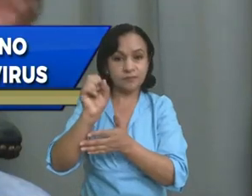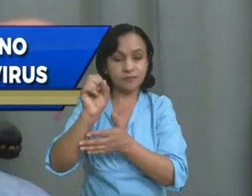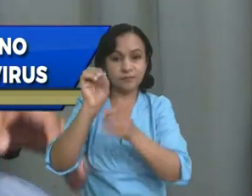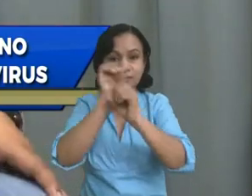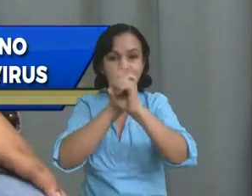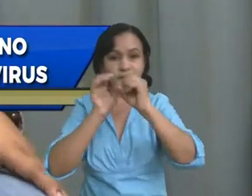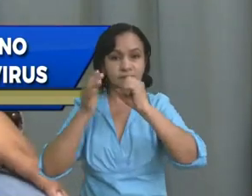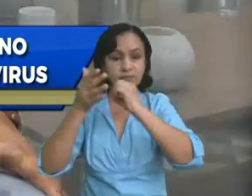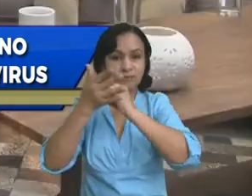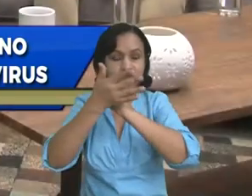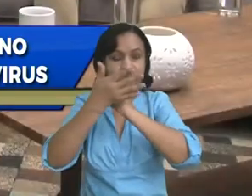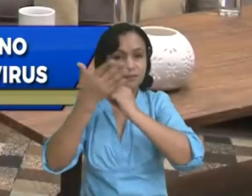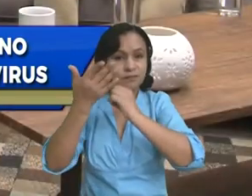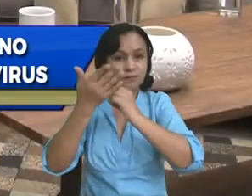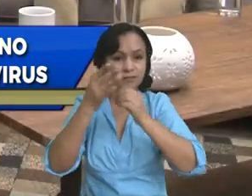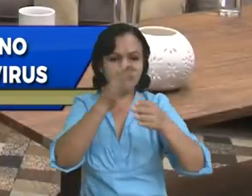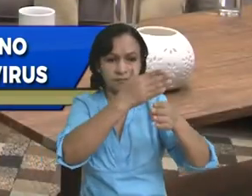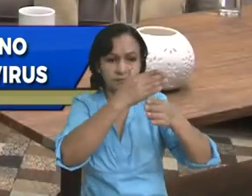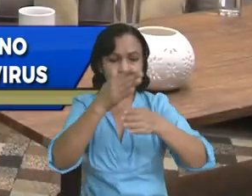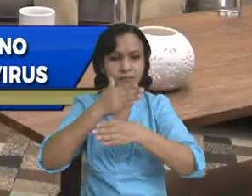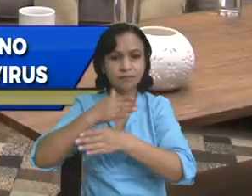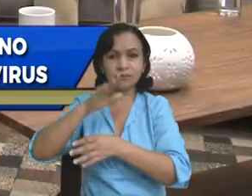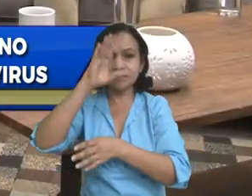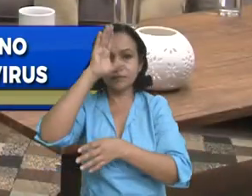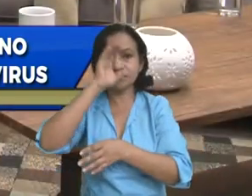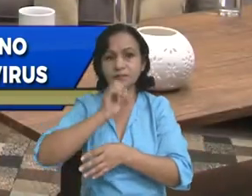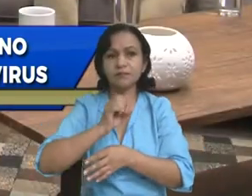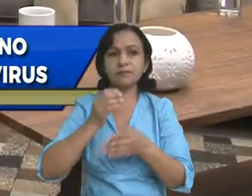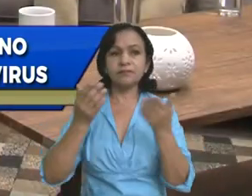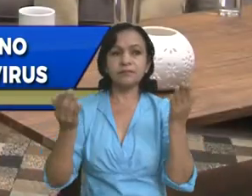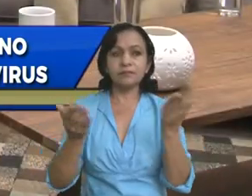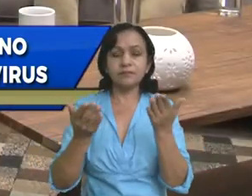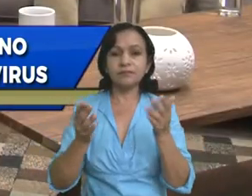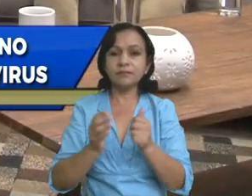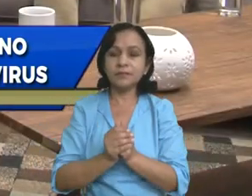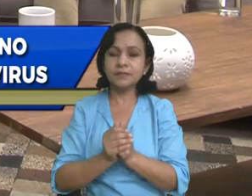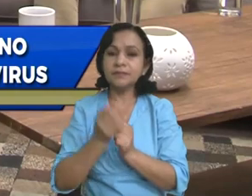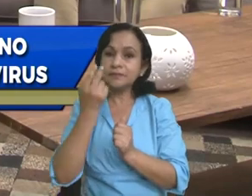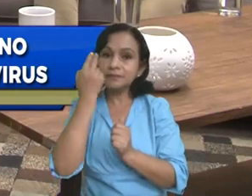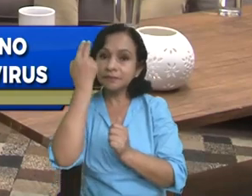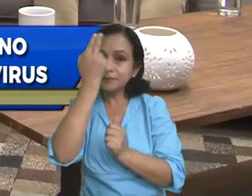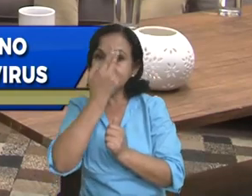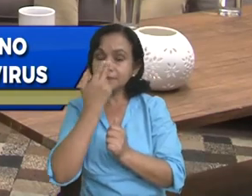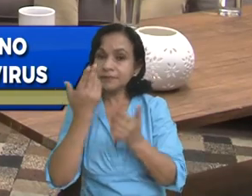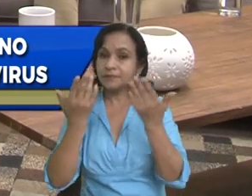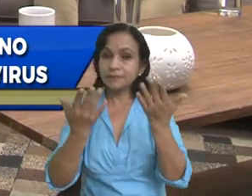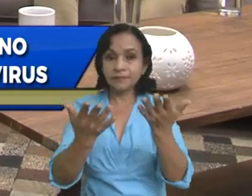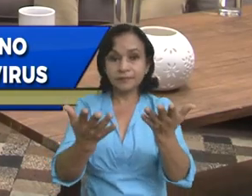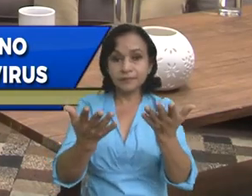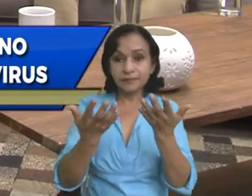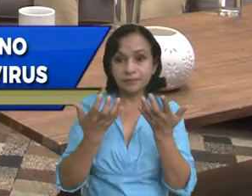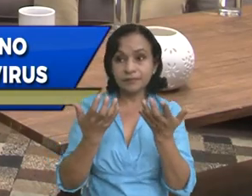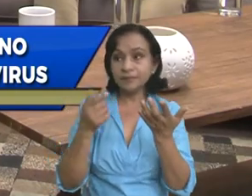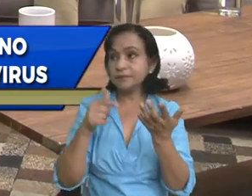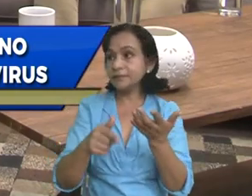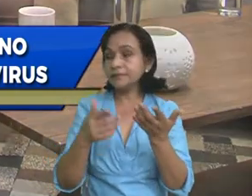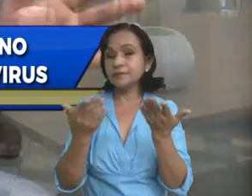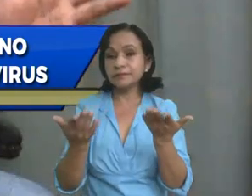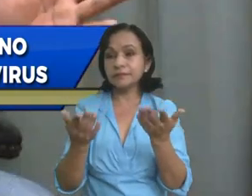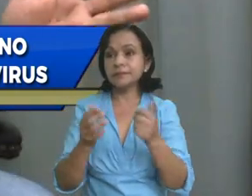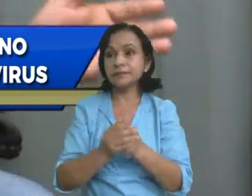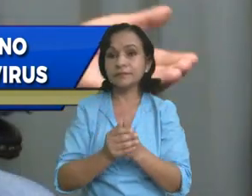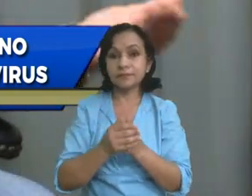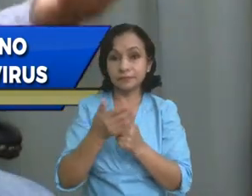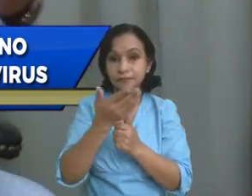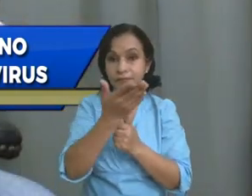familia. Señor embajador, de mi parte, por ahora, pues no tengo más preguntas. Sin embargo, no quisiera desaprovechar el espacio. Y si